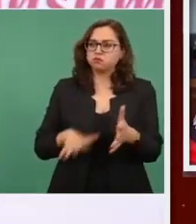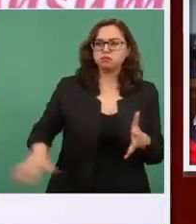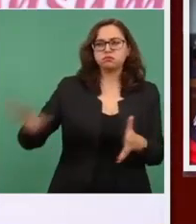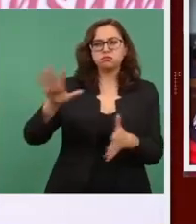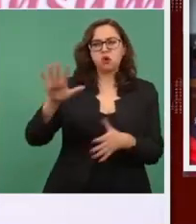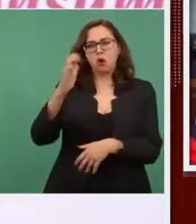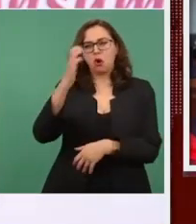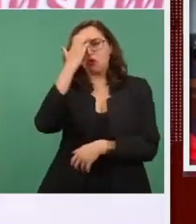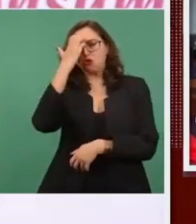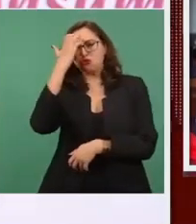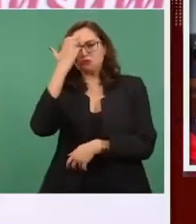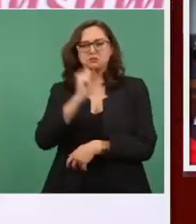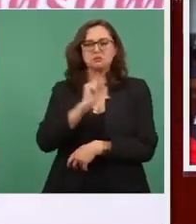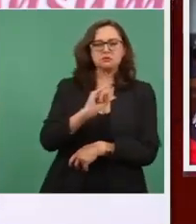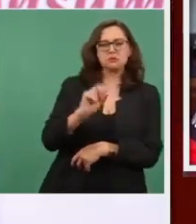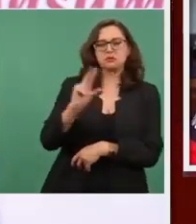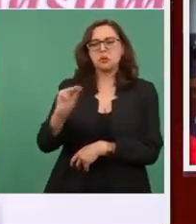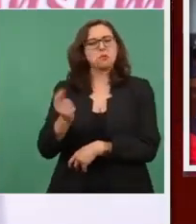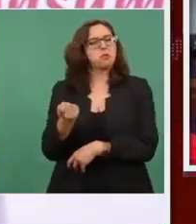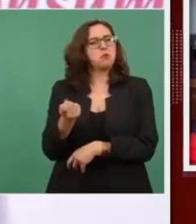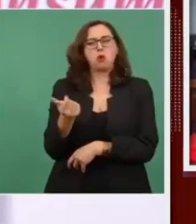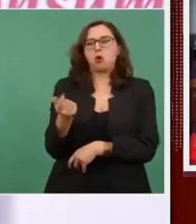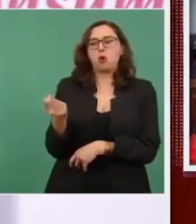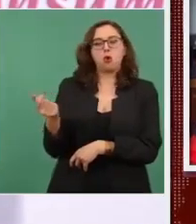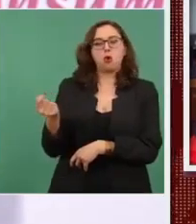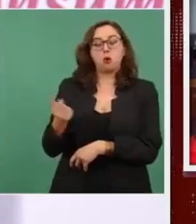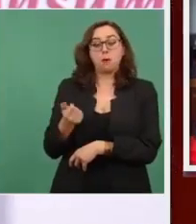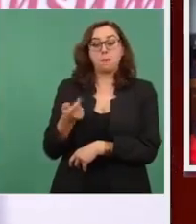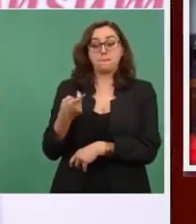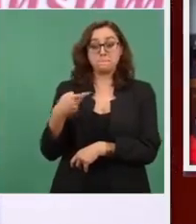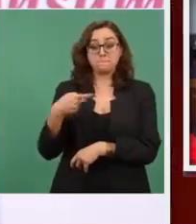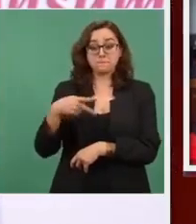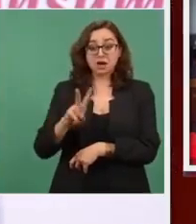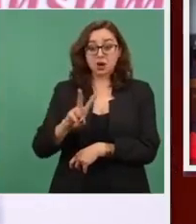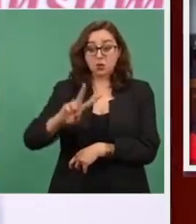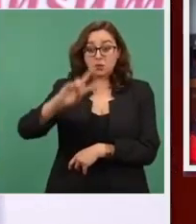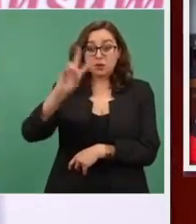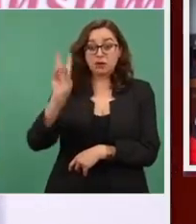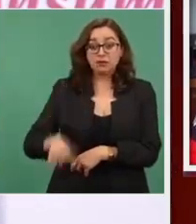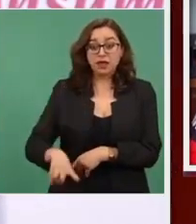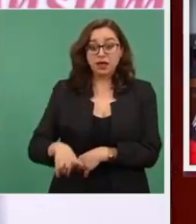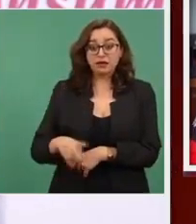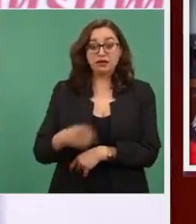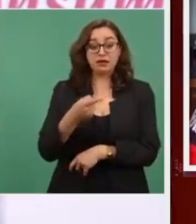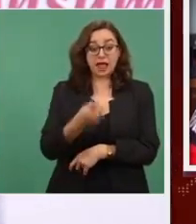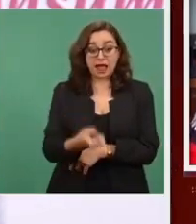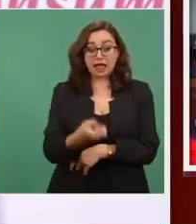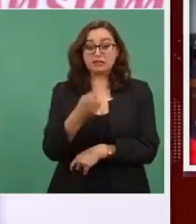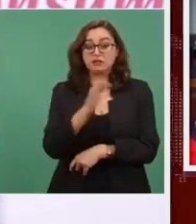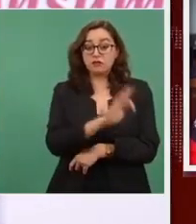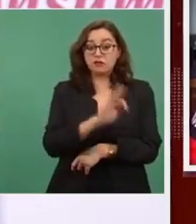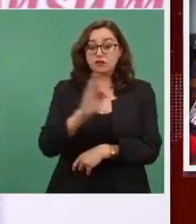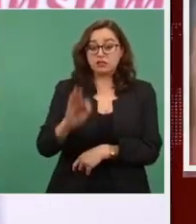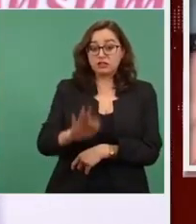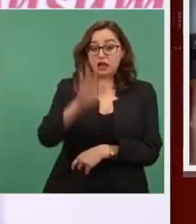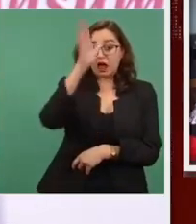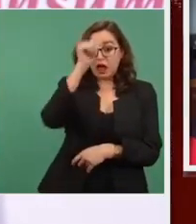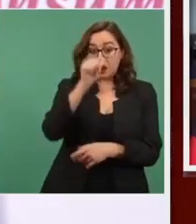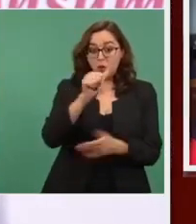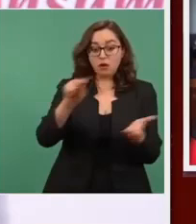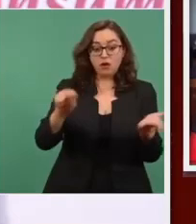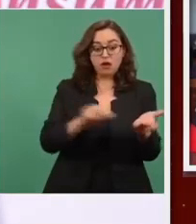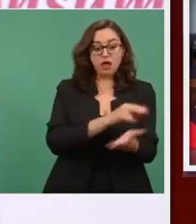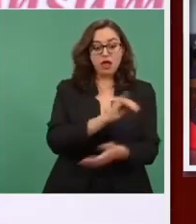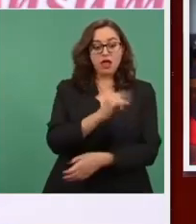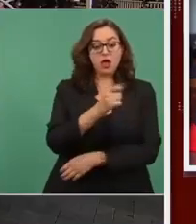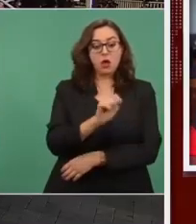los titulares el fm señala alto crecimiento para este año y más para el 2022 no te da